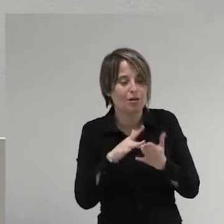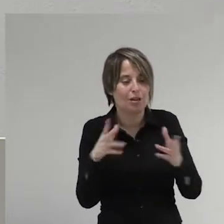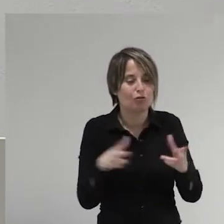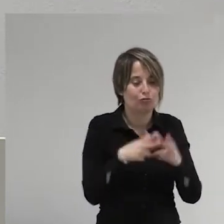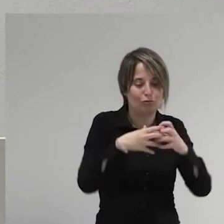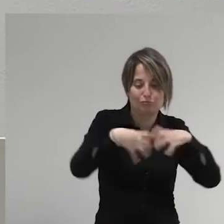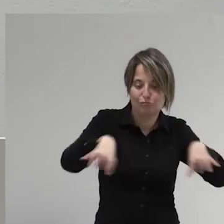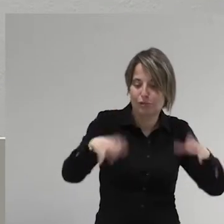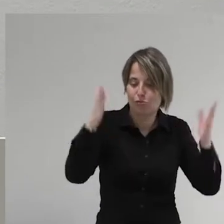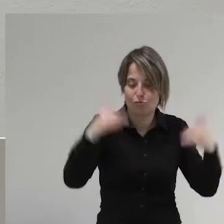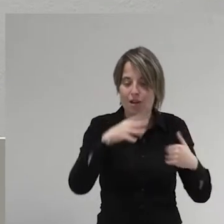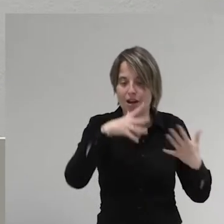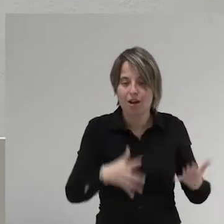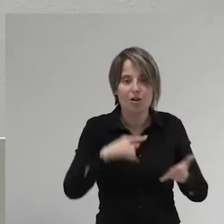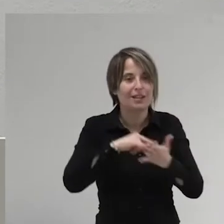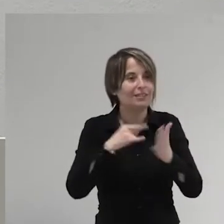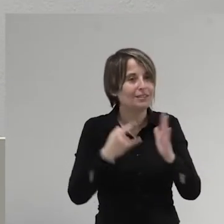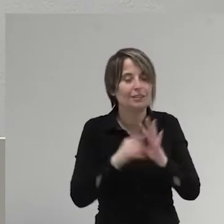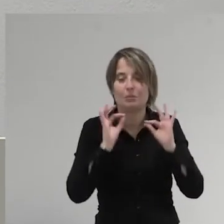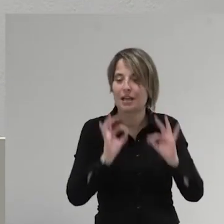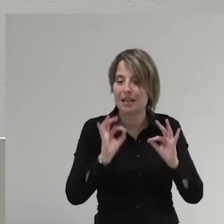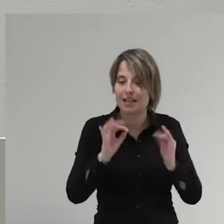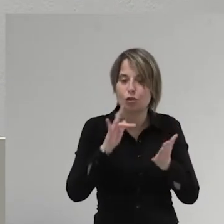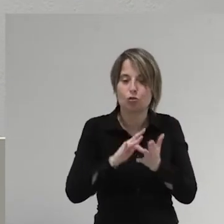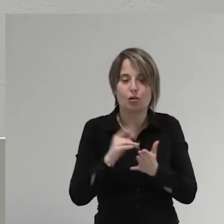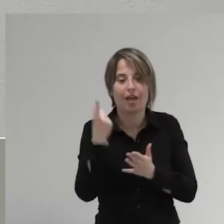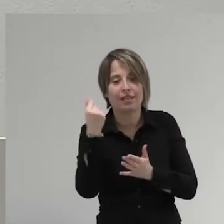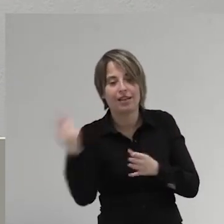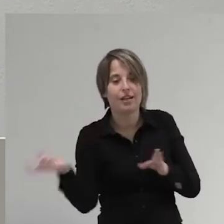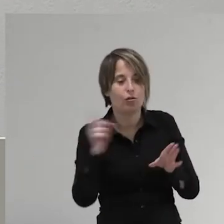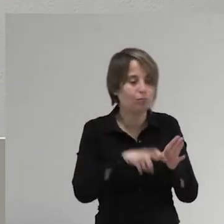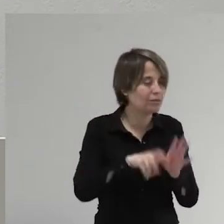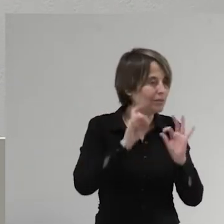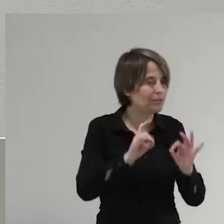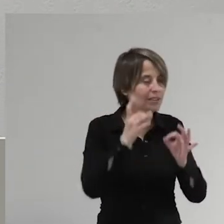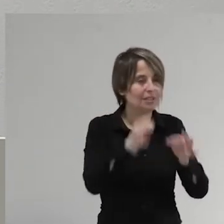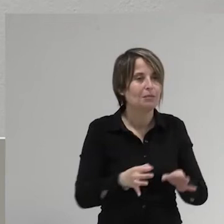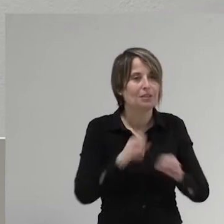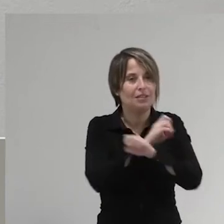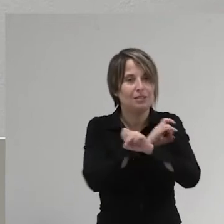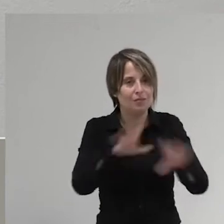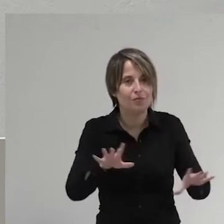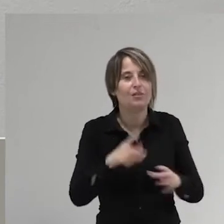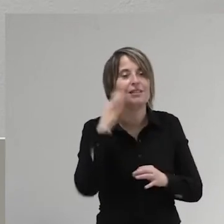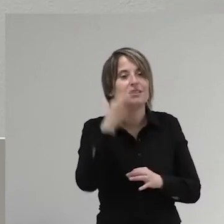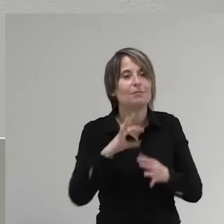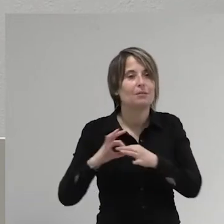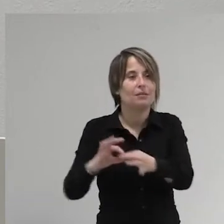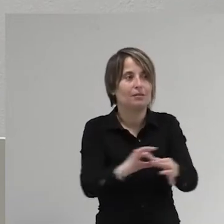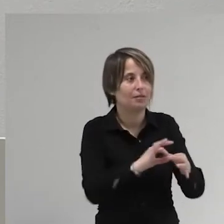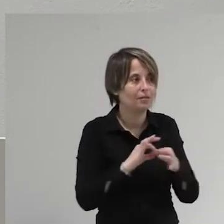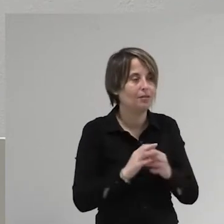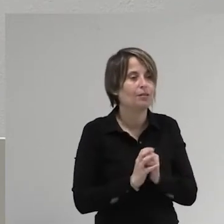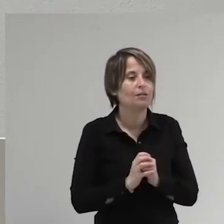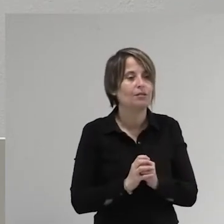desracializados, desgraciadamente a día de hoy no existen espacios en los que el capital no entre, desgraciadamente a día de hoy, y siempre están en relación.